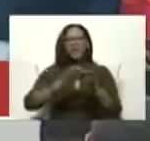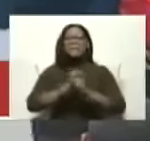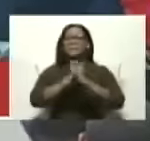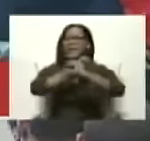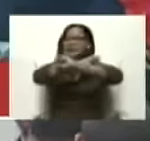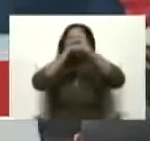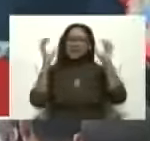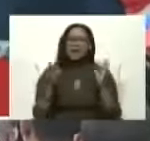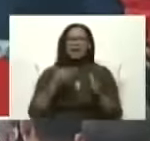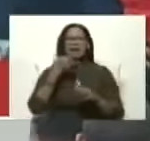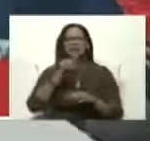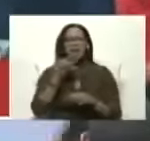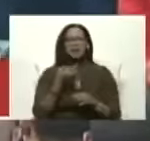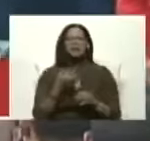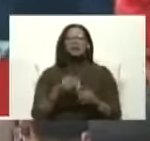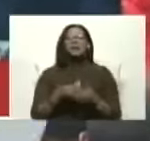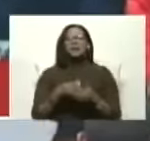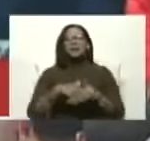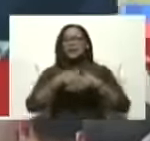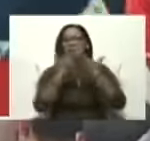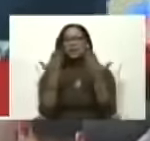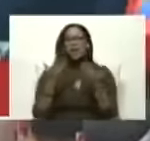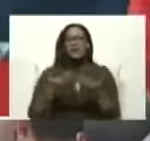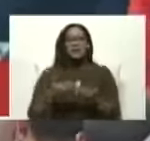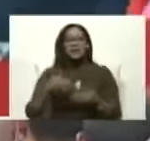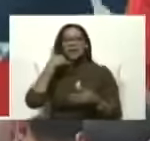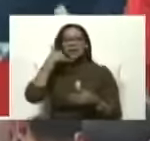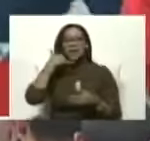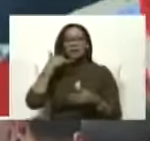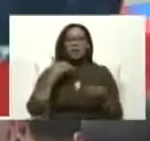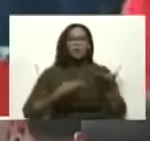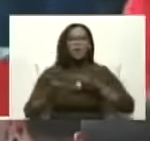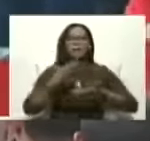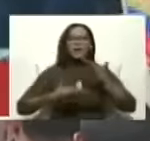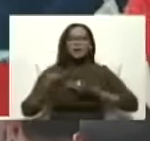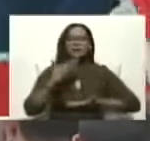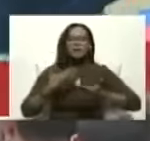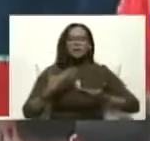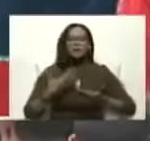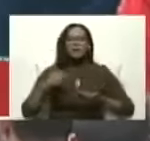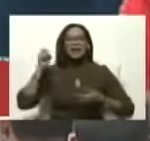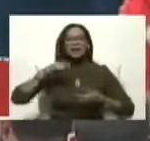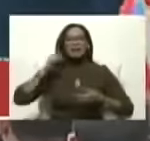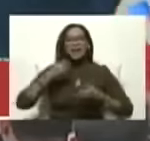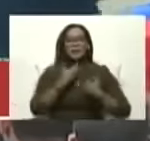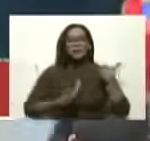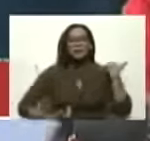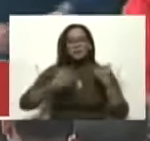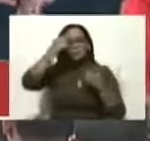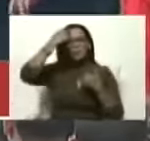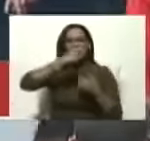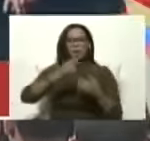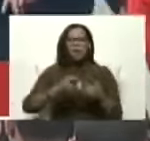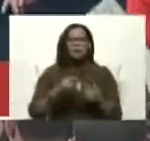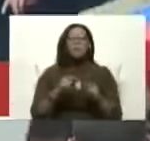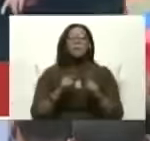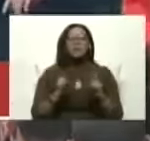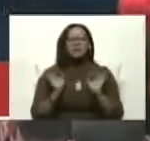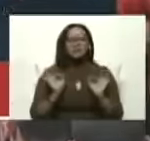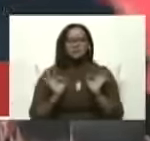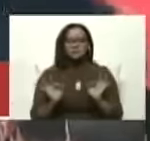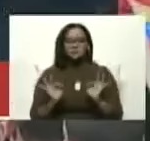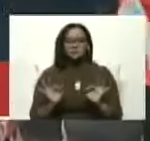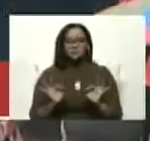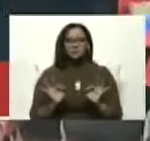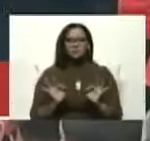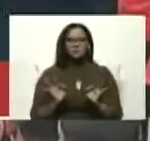tarde, madrugada en el teléfono, compartiendo las angustias del presidente por el pueblo, pero sobre todo,